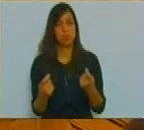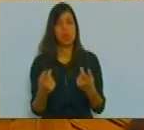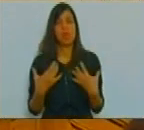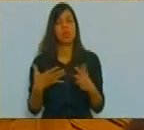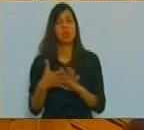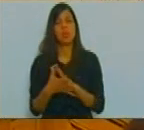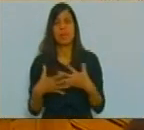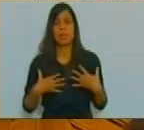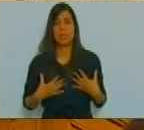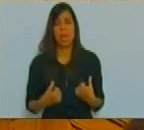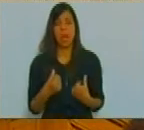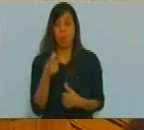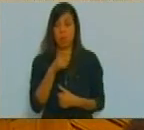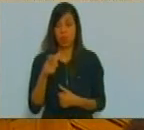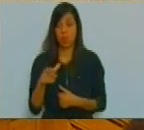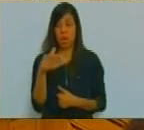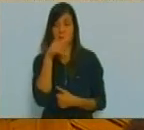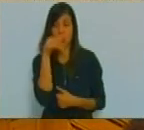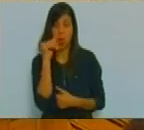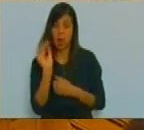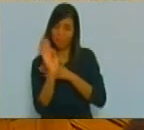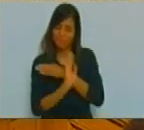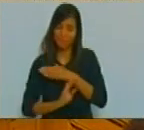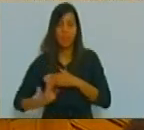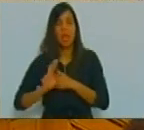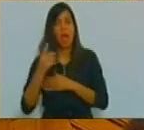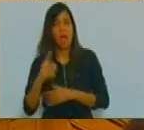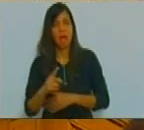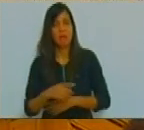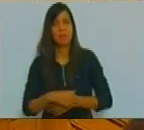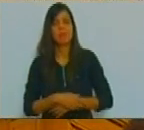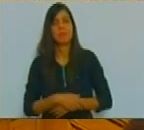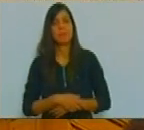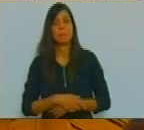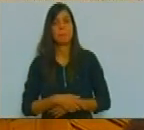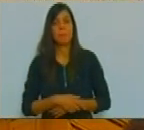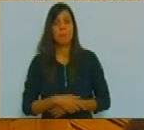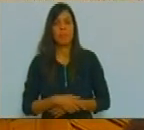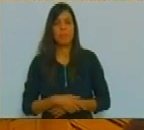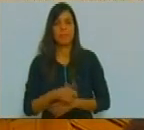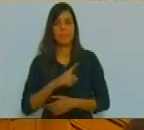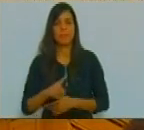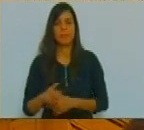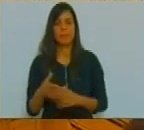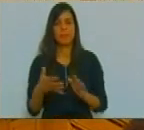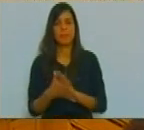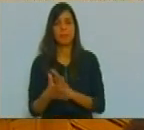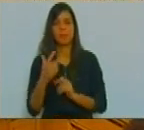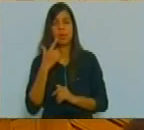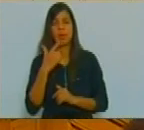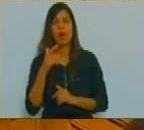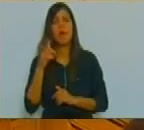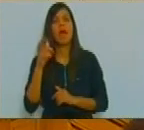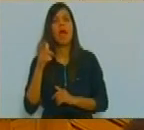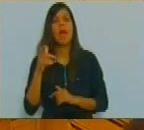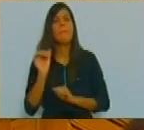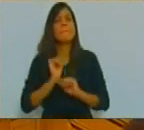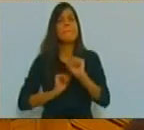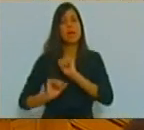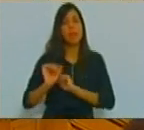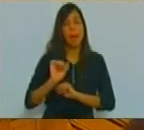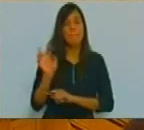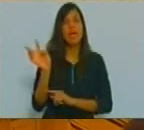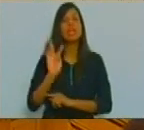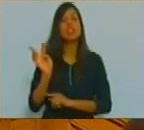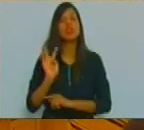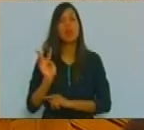a esos consumidores de cocaína en que en la prevención en la incautación donde venezuela